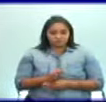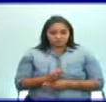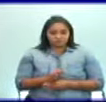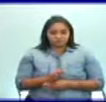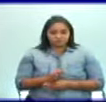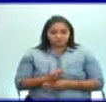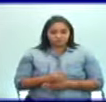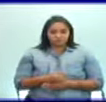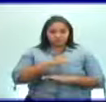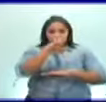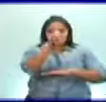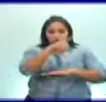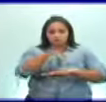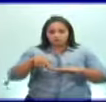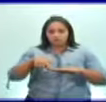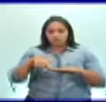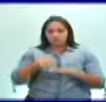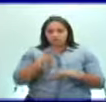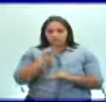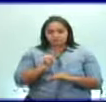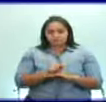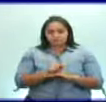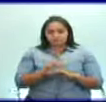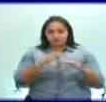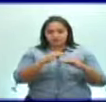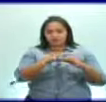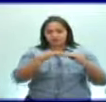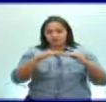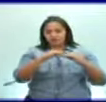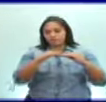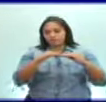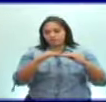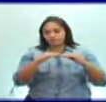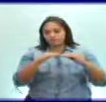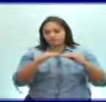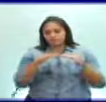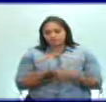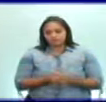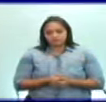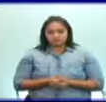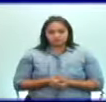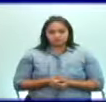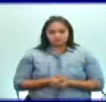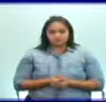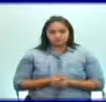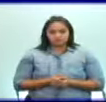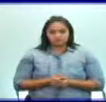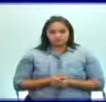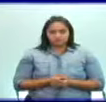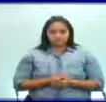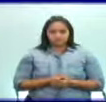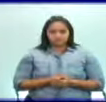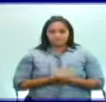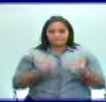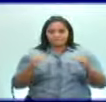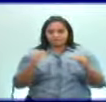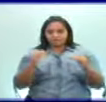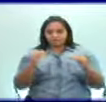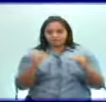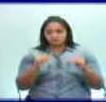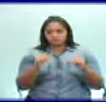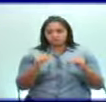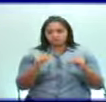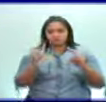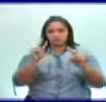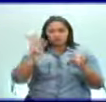desplaza. La ecuación de la asíntota, en este caso, Y igual a 0, miren lo que hace. Va a coincidir, la asíntota va a coincidir con el